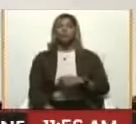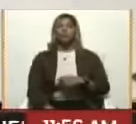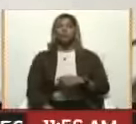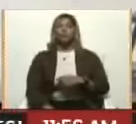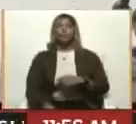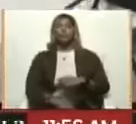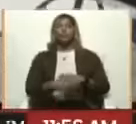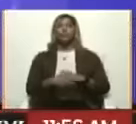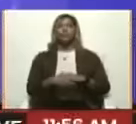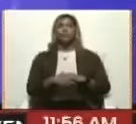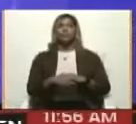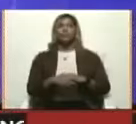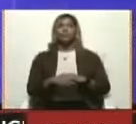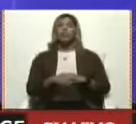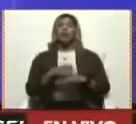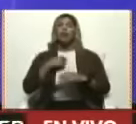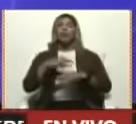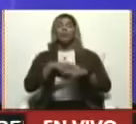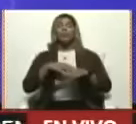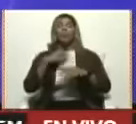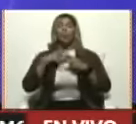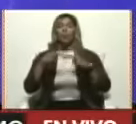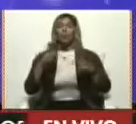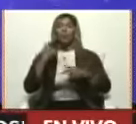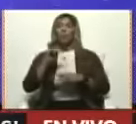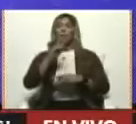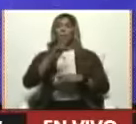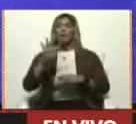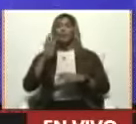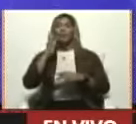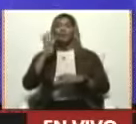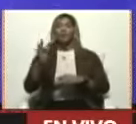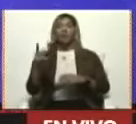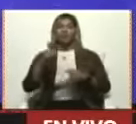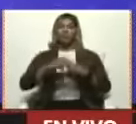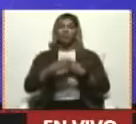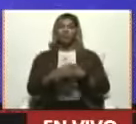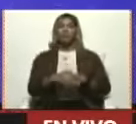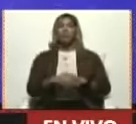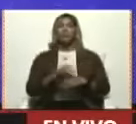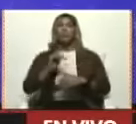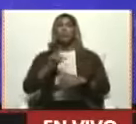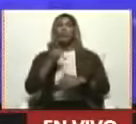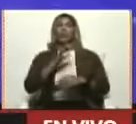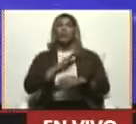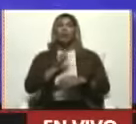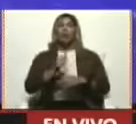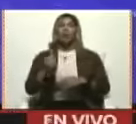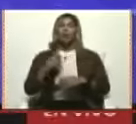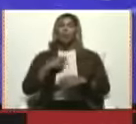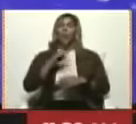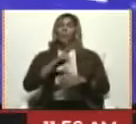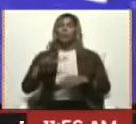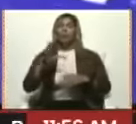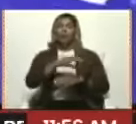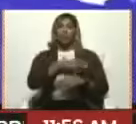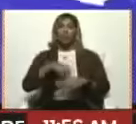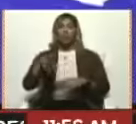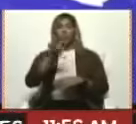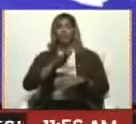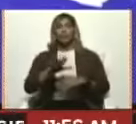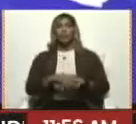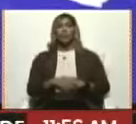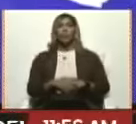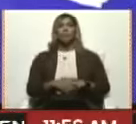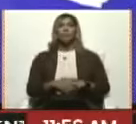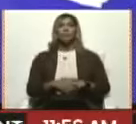Venezuela. El Ministerio Público posee 24 fiscalías superiores, una para cada uno de los 23 estados del país y